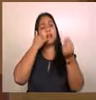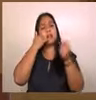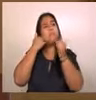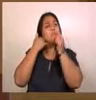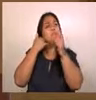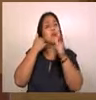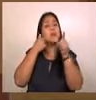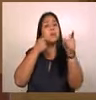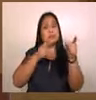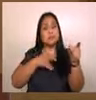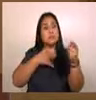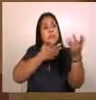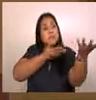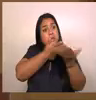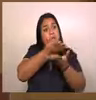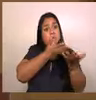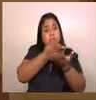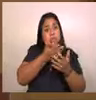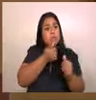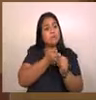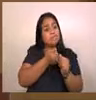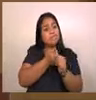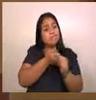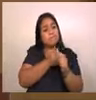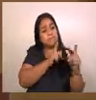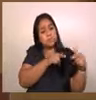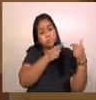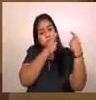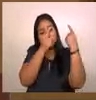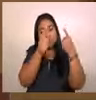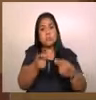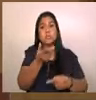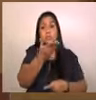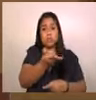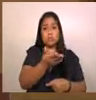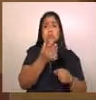van a atender y le van a dar seguimiento a su solicitud.